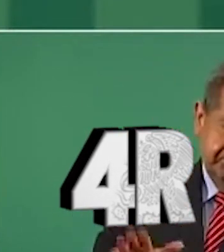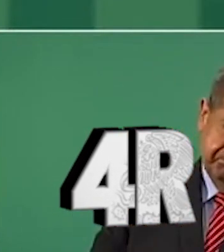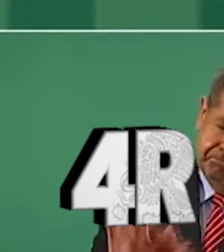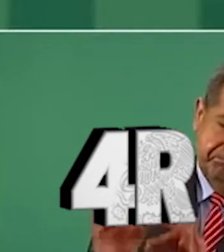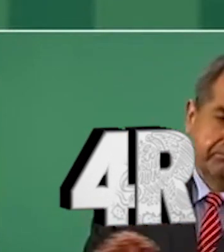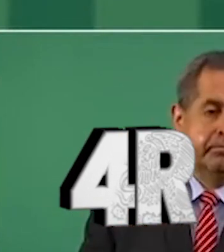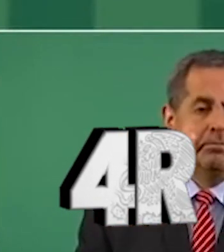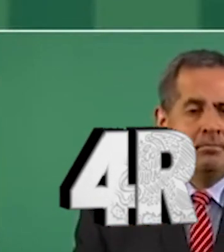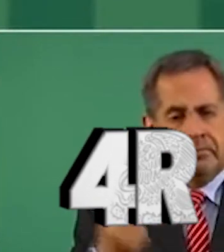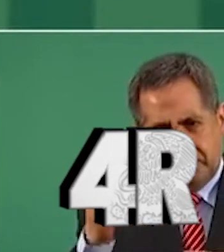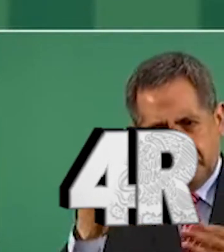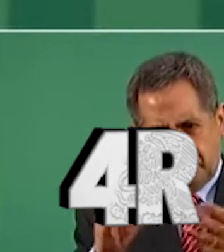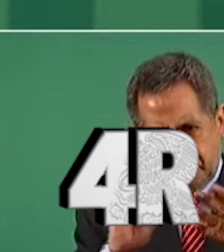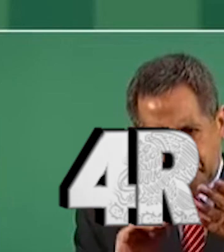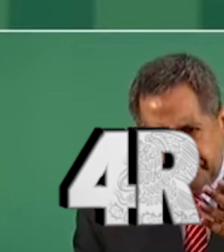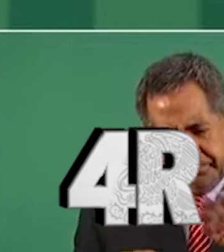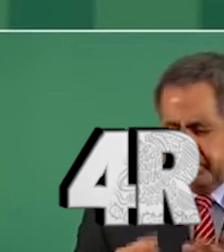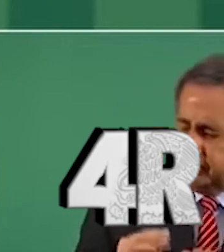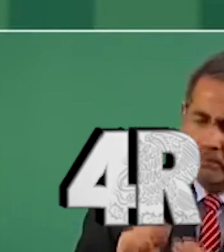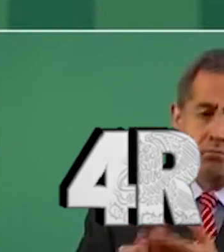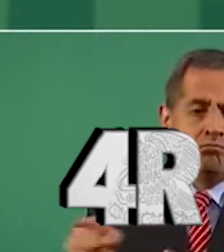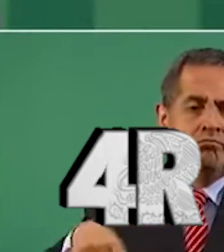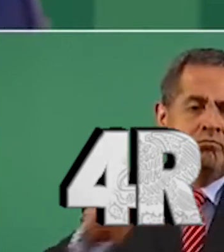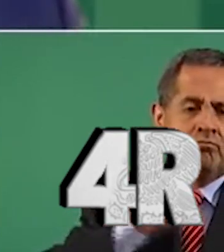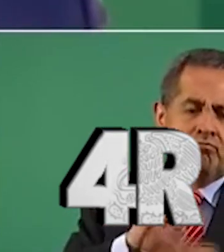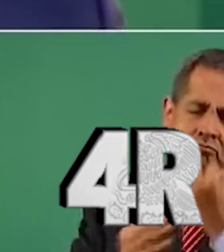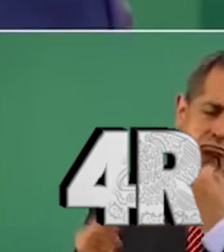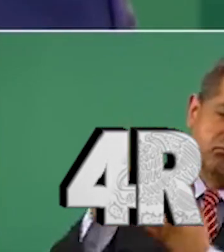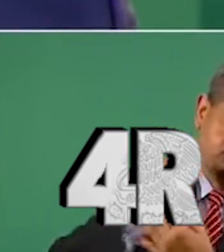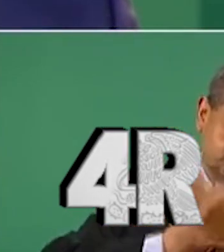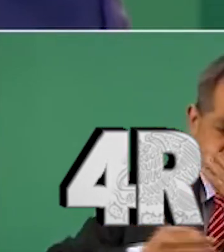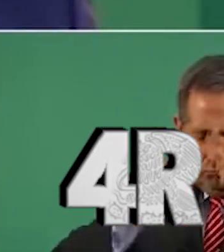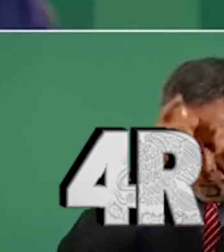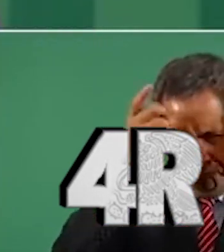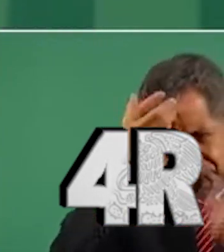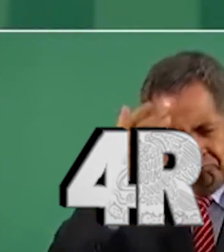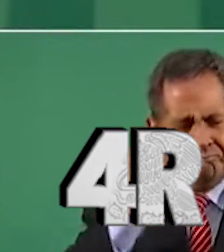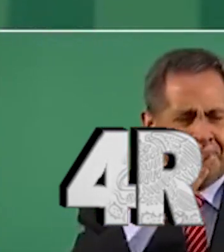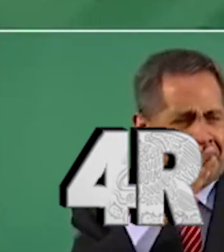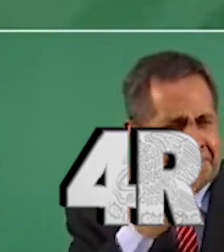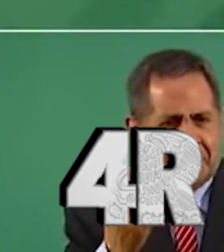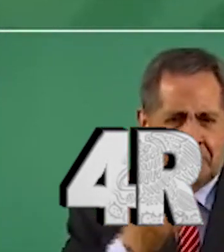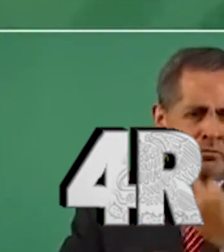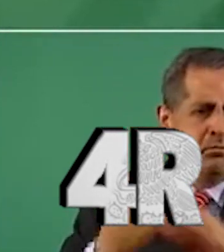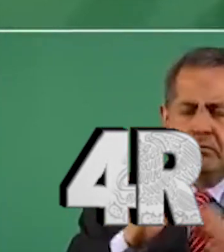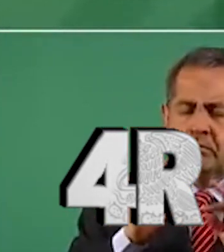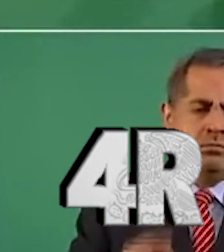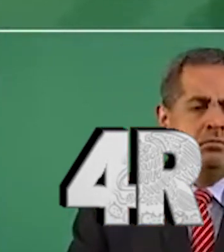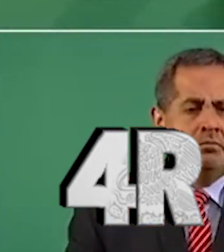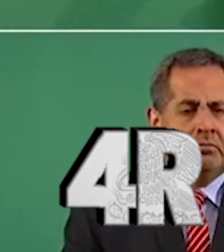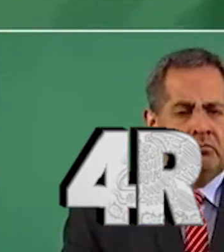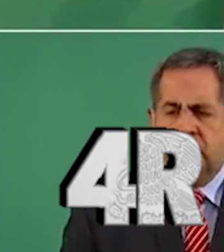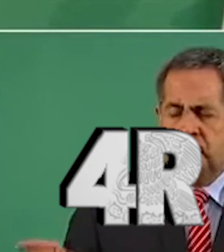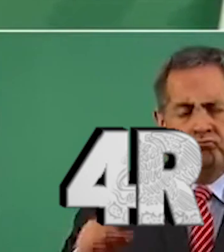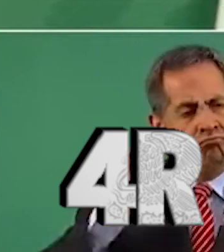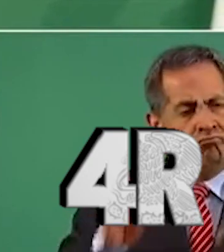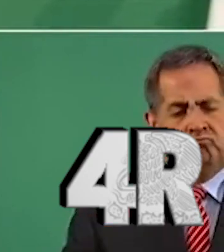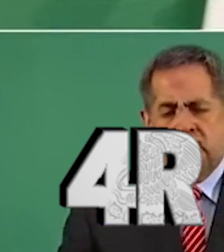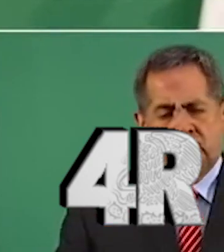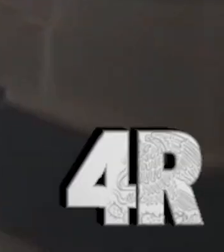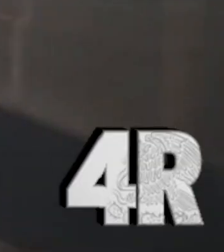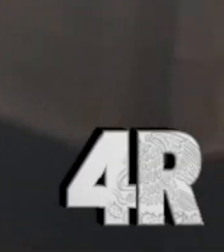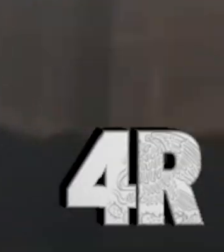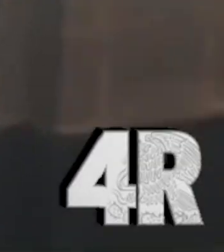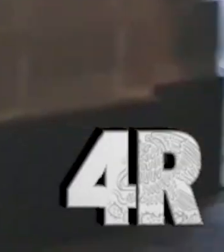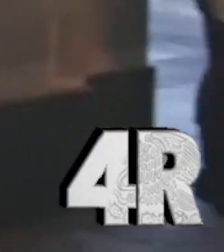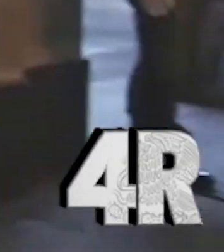sus giras alrededor de México. La respuesta del presidente Andrés Manuel los dejó con la boca abierta. Esto